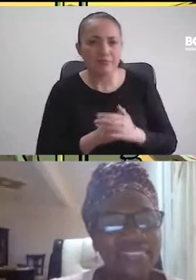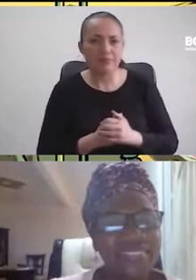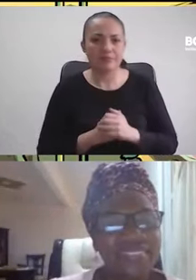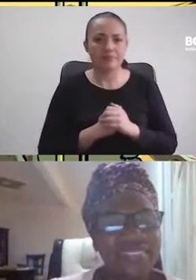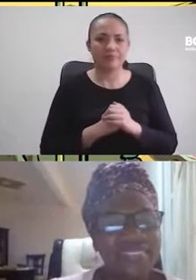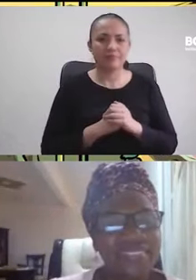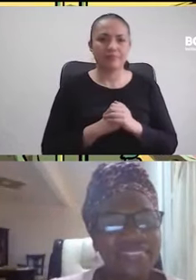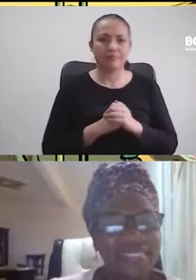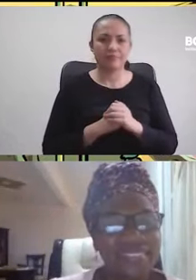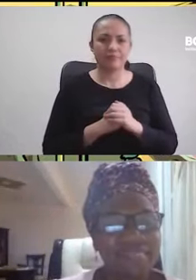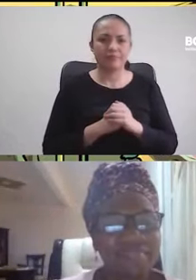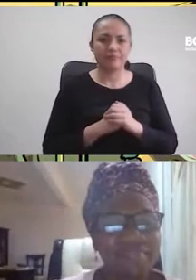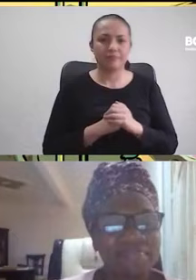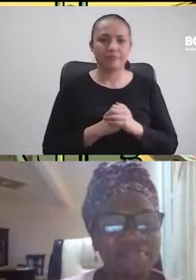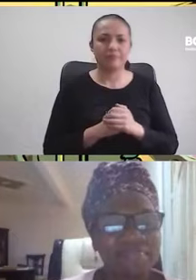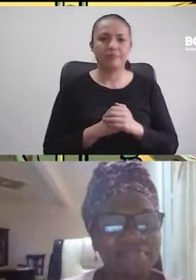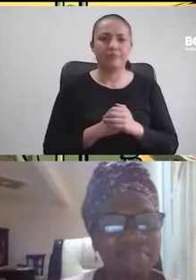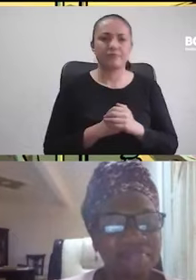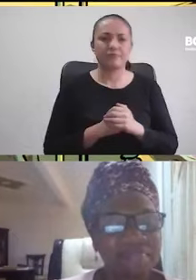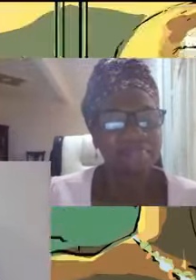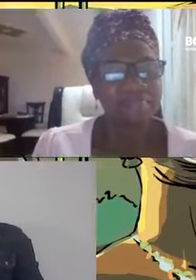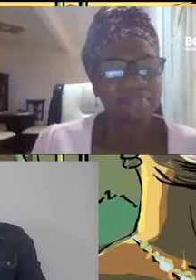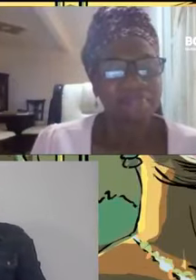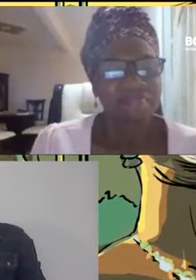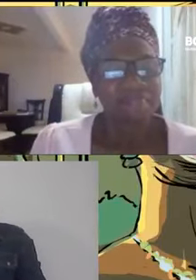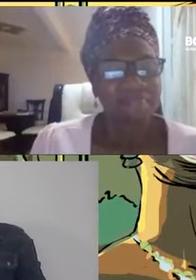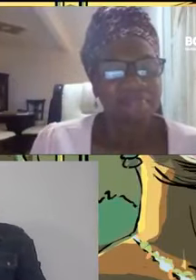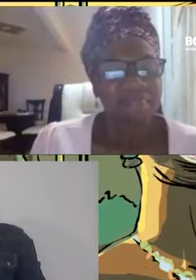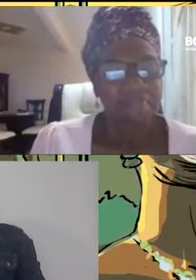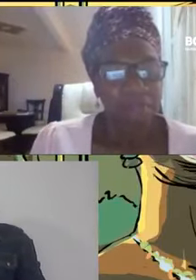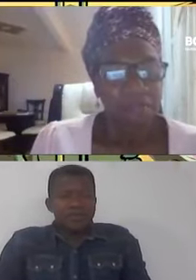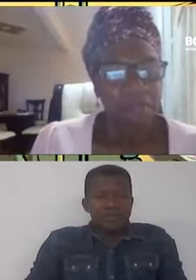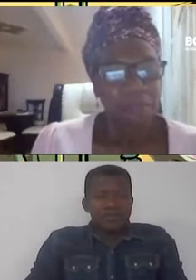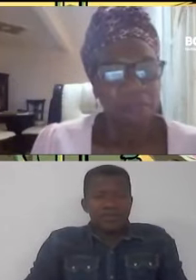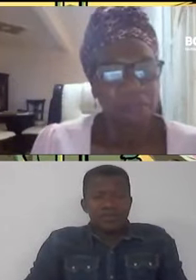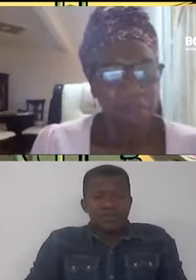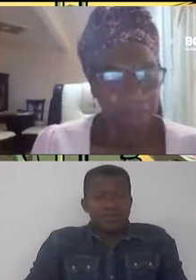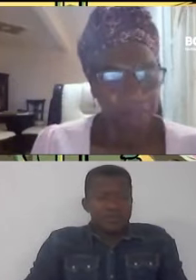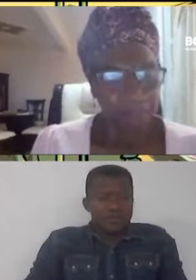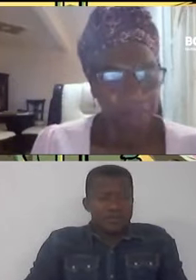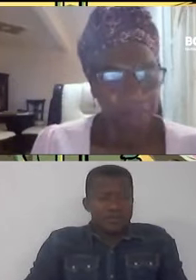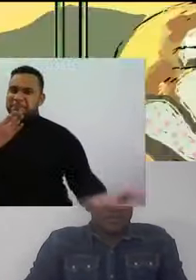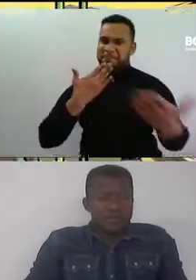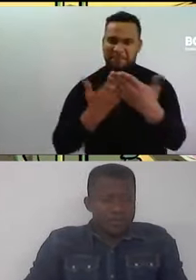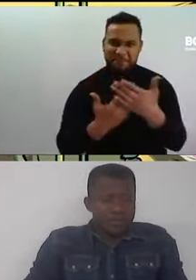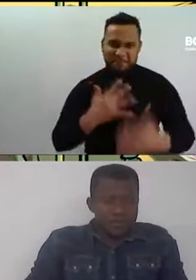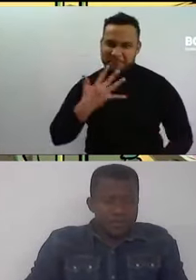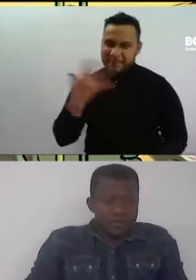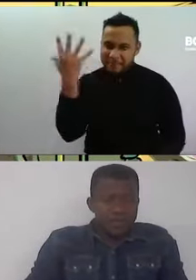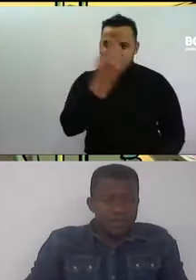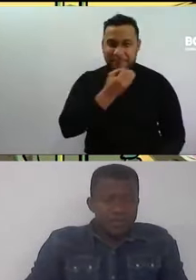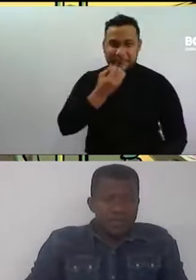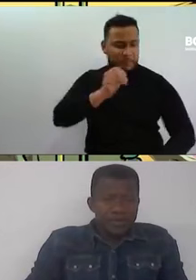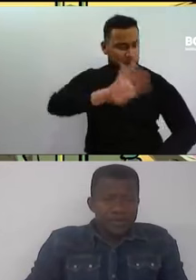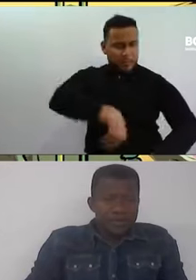Así nahué, mi convileza, gracias, hermosa, esa